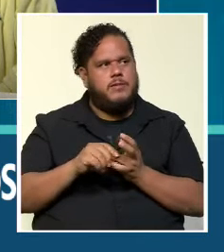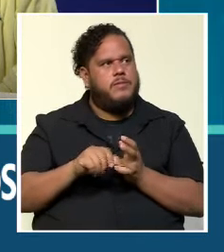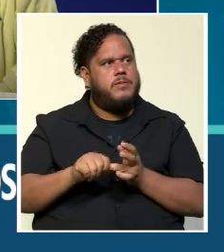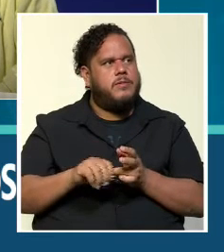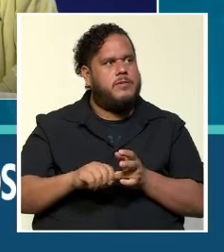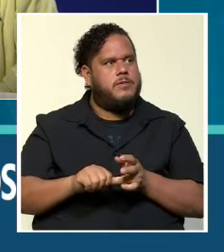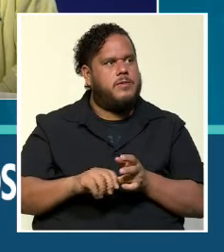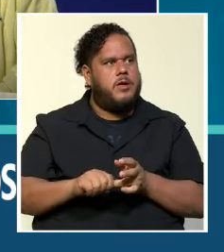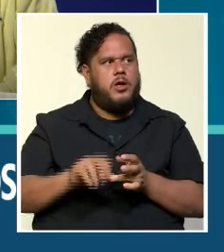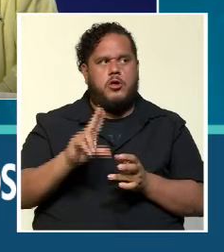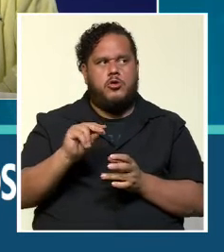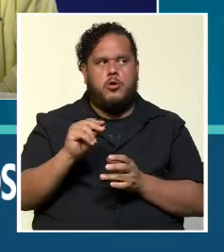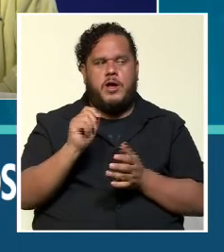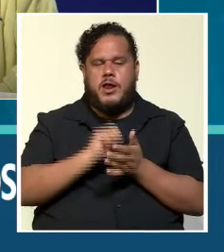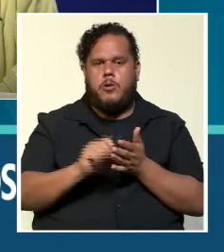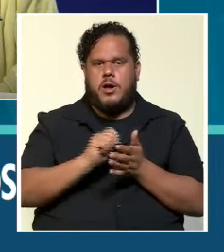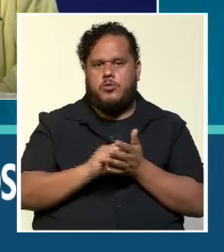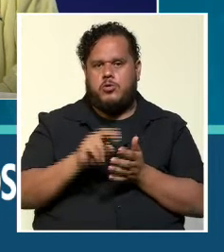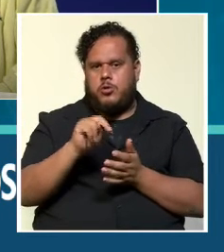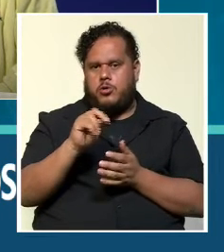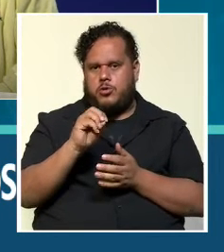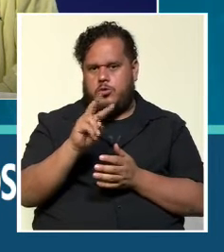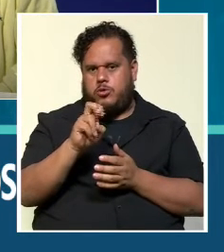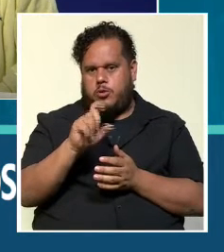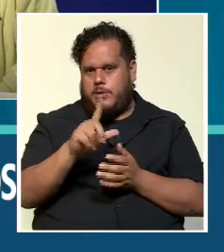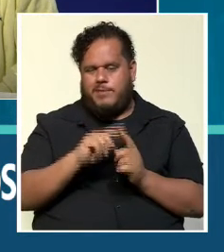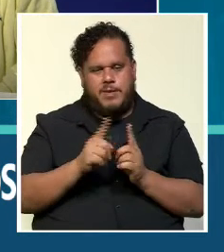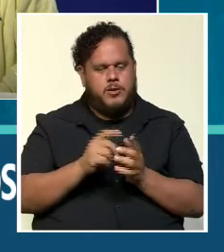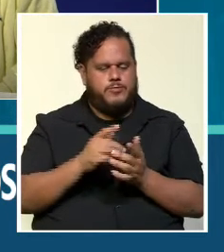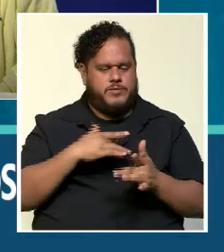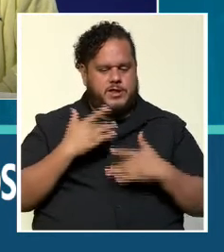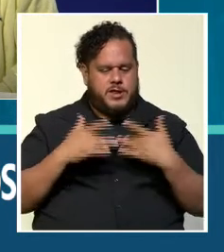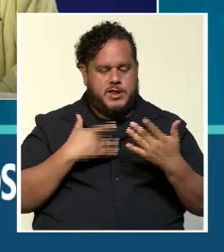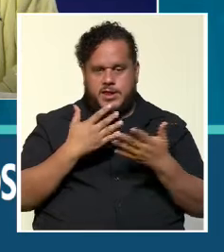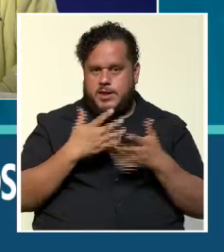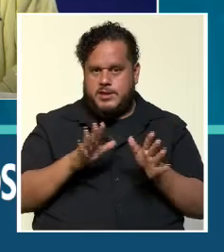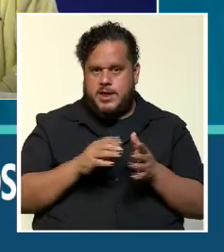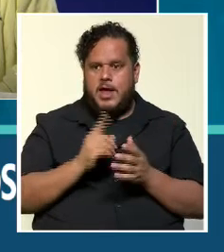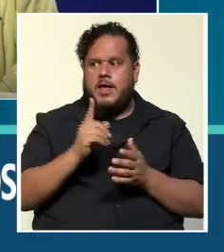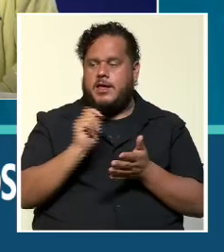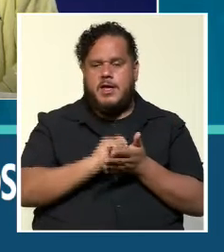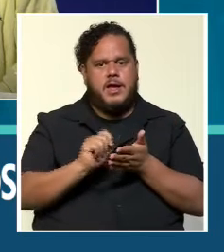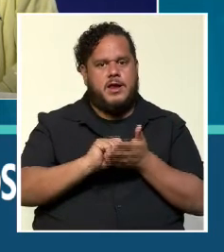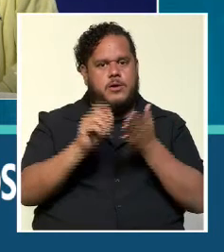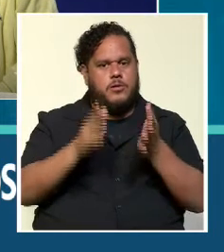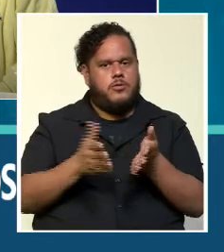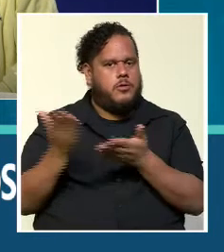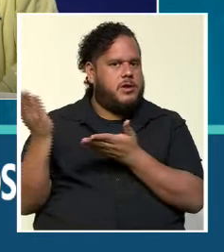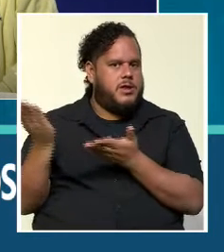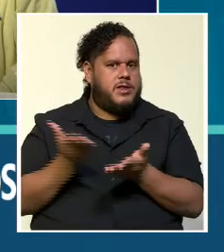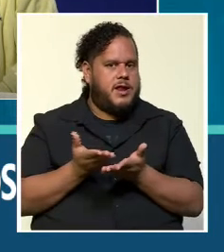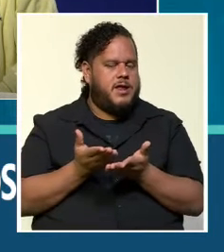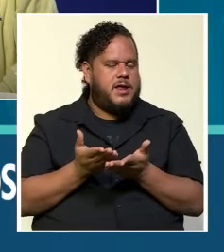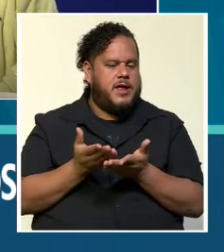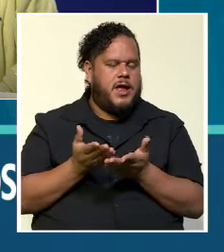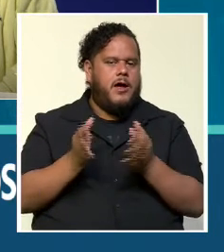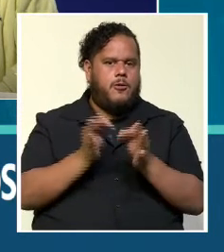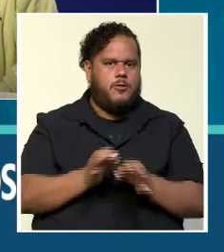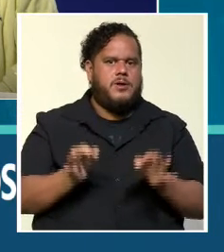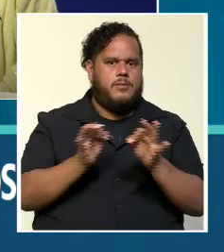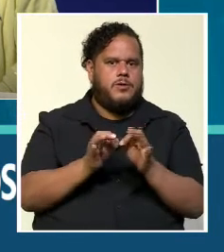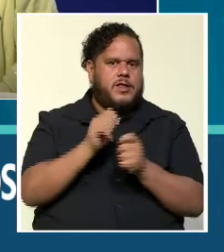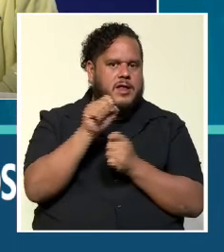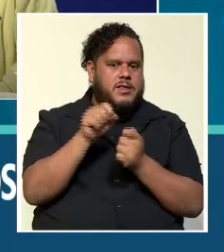Nobel, sin embargo, se sentía ya que era un autor que traía un peso